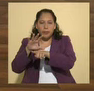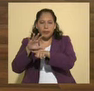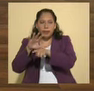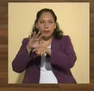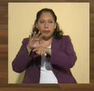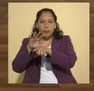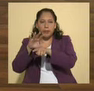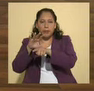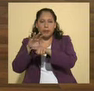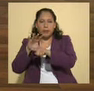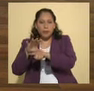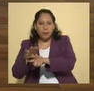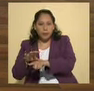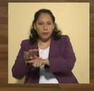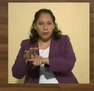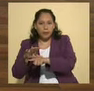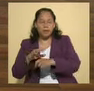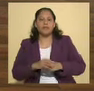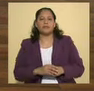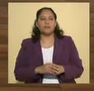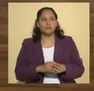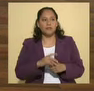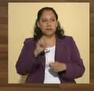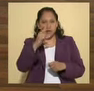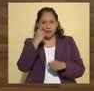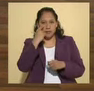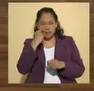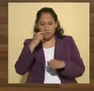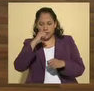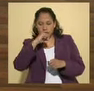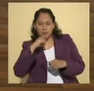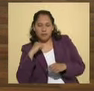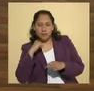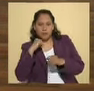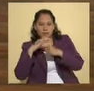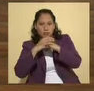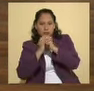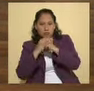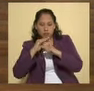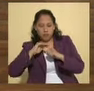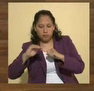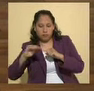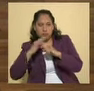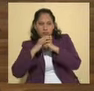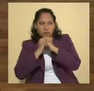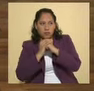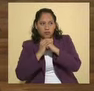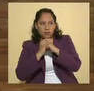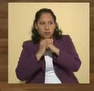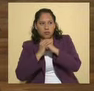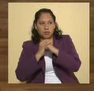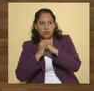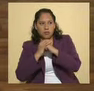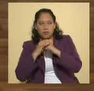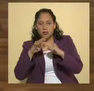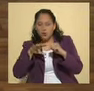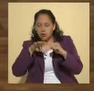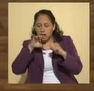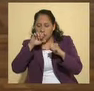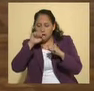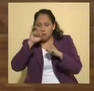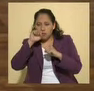Y consigo bajar un poquito más. De hecho, mi codo ya llegó a la rodilla. Entonces otra vez corrijo espalda. Inhalo nariz.